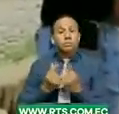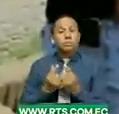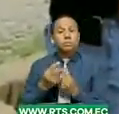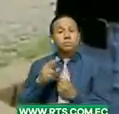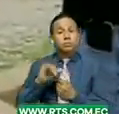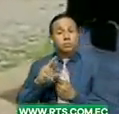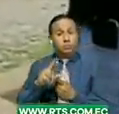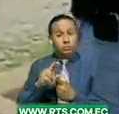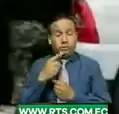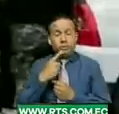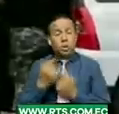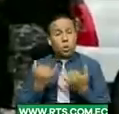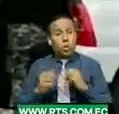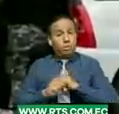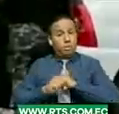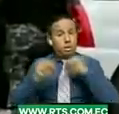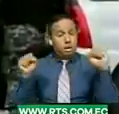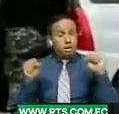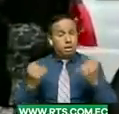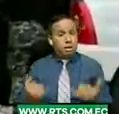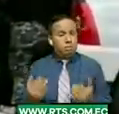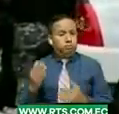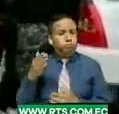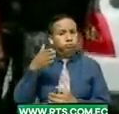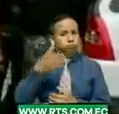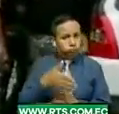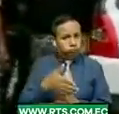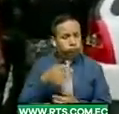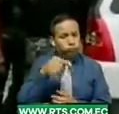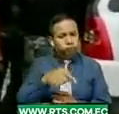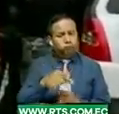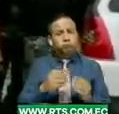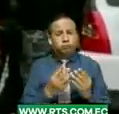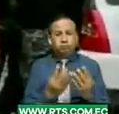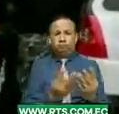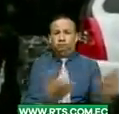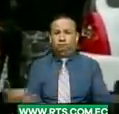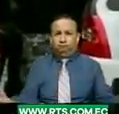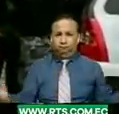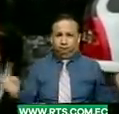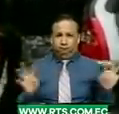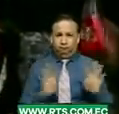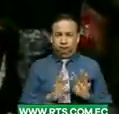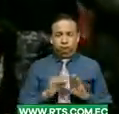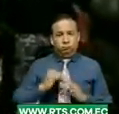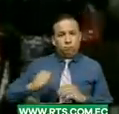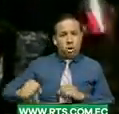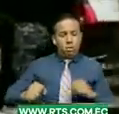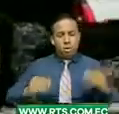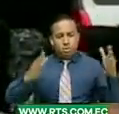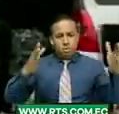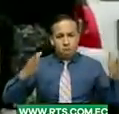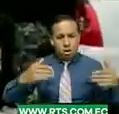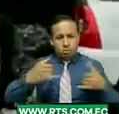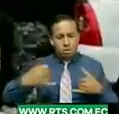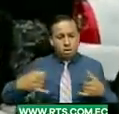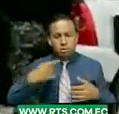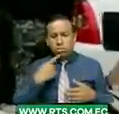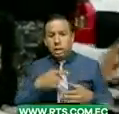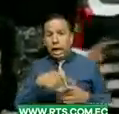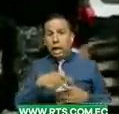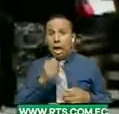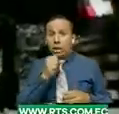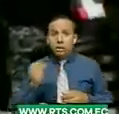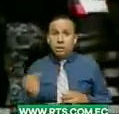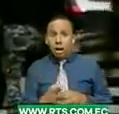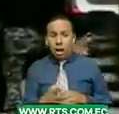durante la mañana de este martes llegó al sector que fue cercado para evitar incidentes y realizar la explosión controlada de las